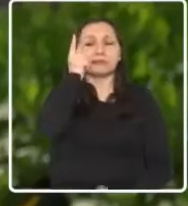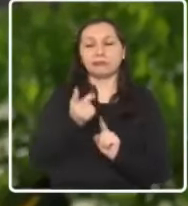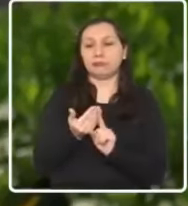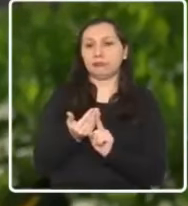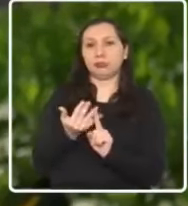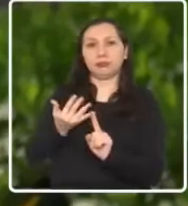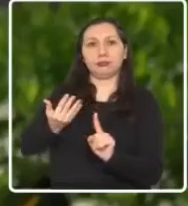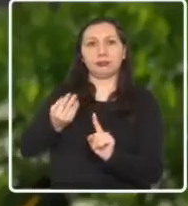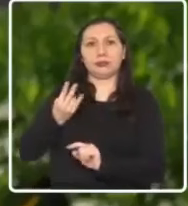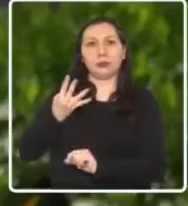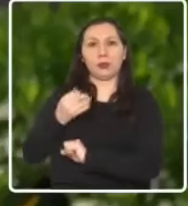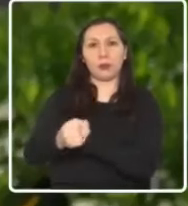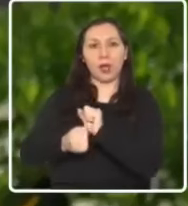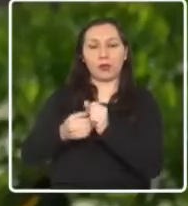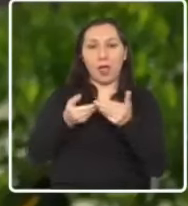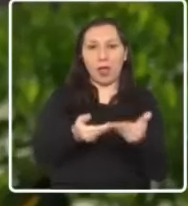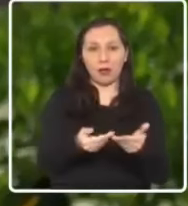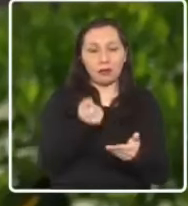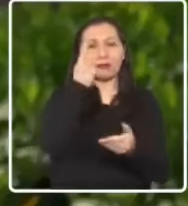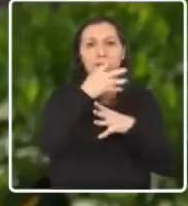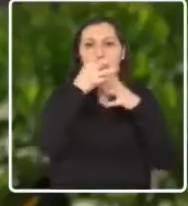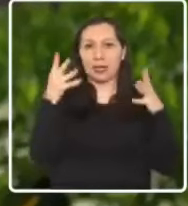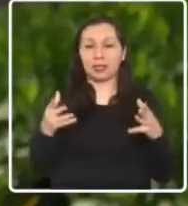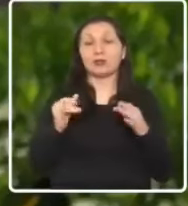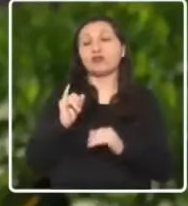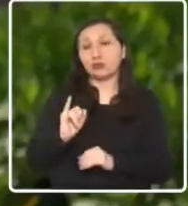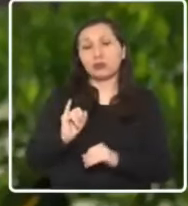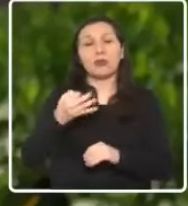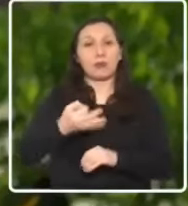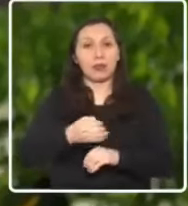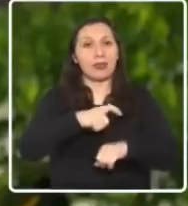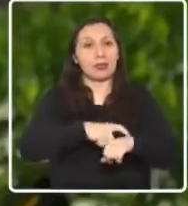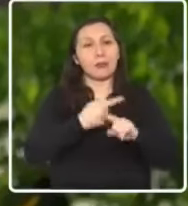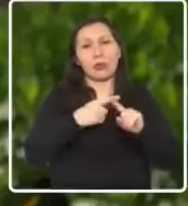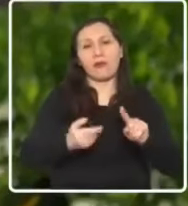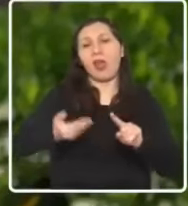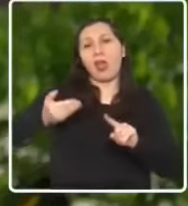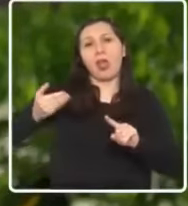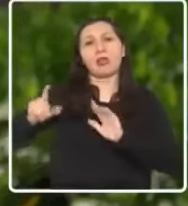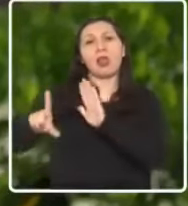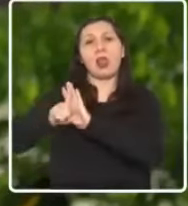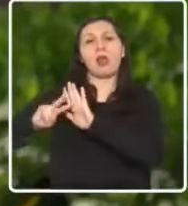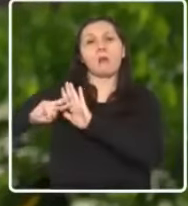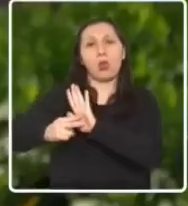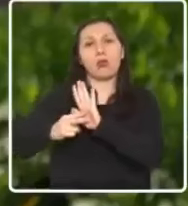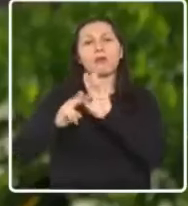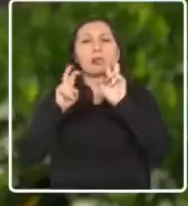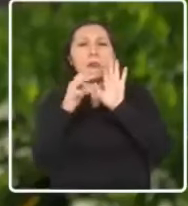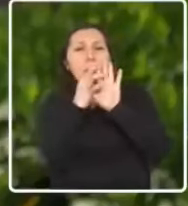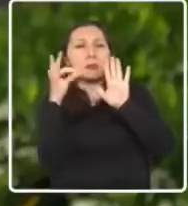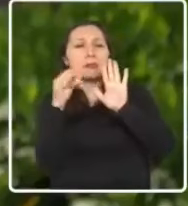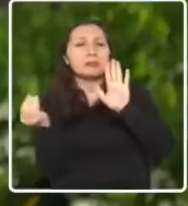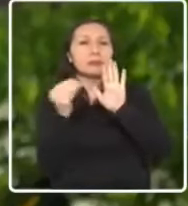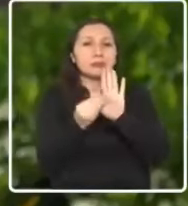últimos 24 años. Es cierto que tuvimos en distintos momentos del tiempo leyes que modifican tal o cual tema, cuando